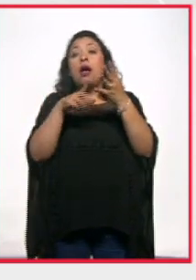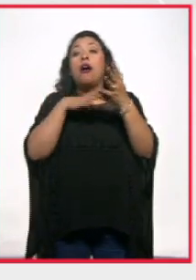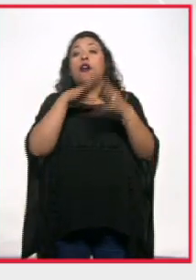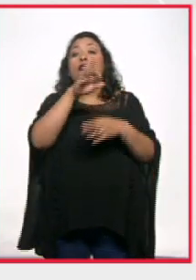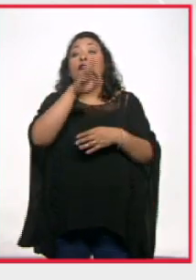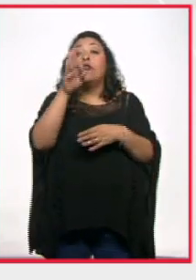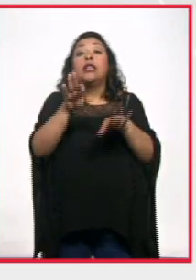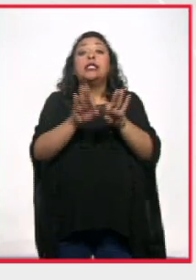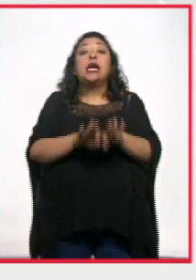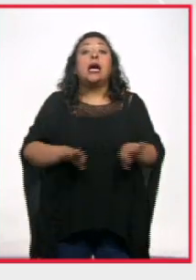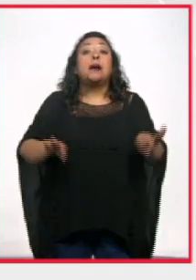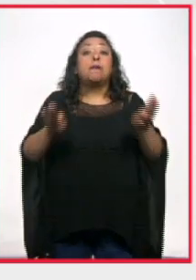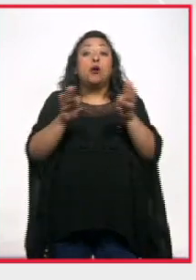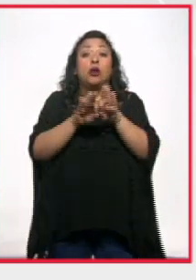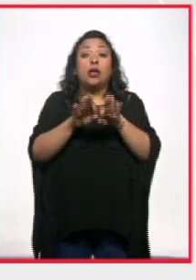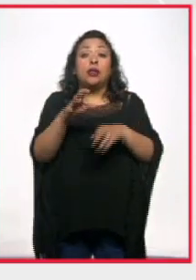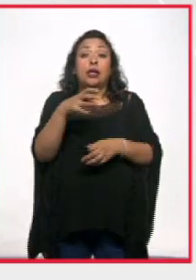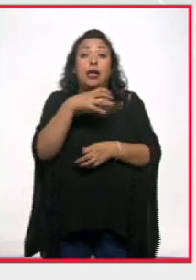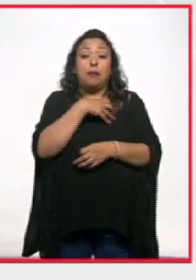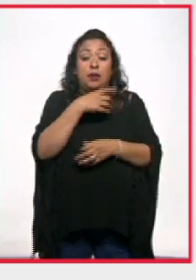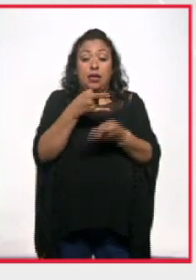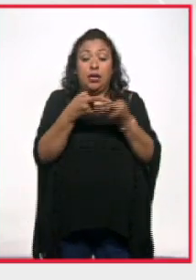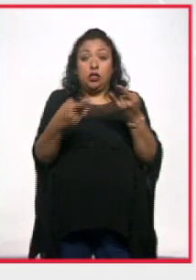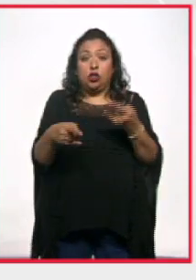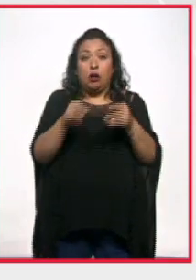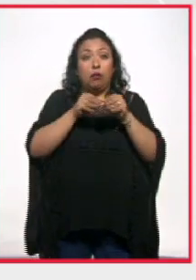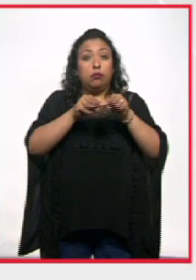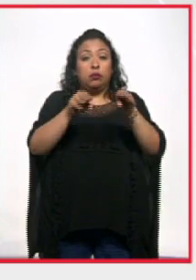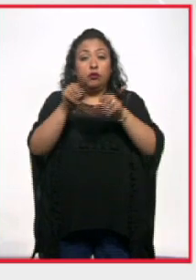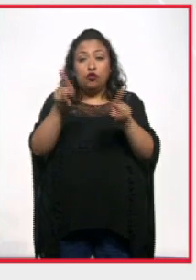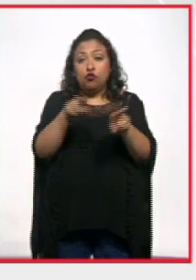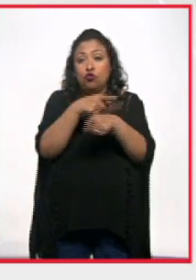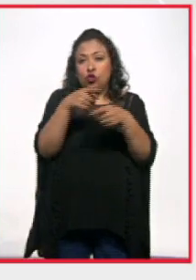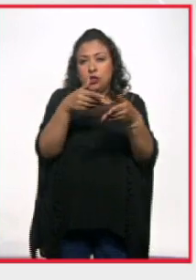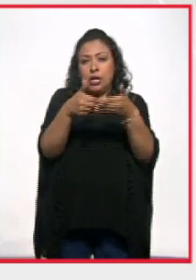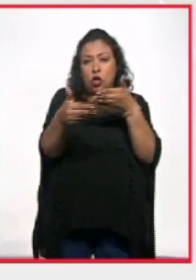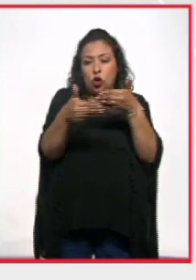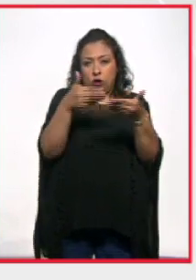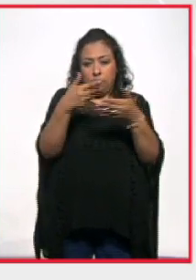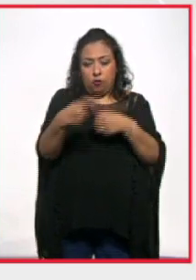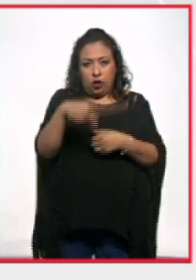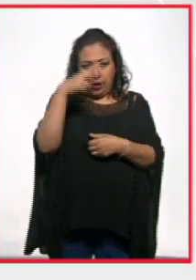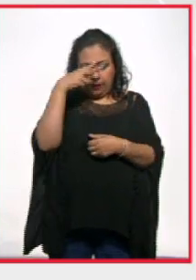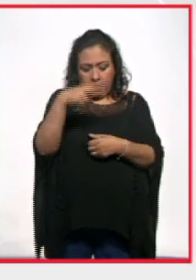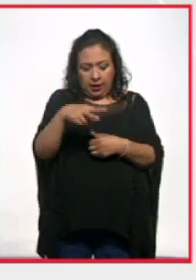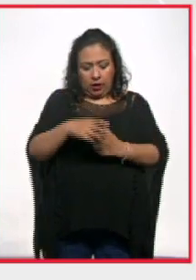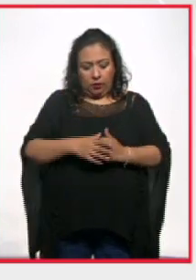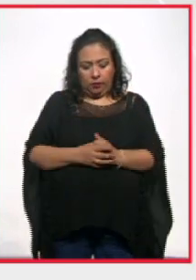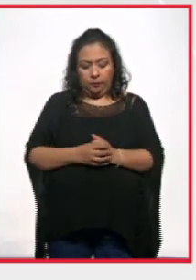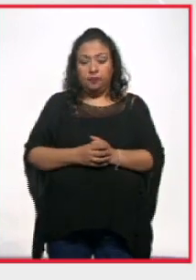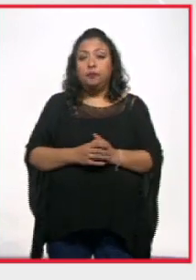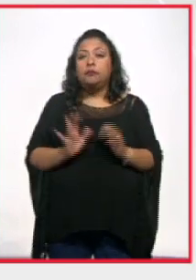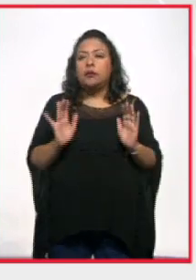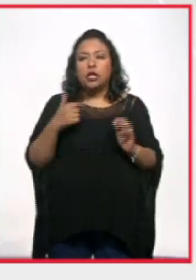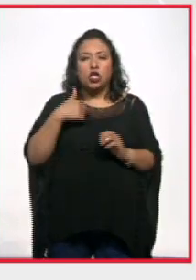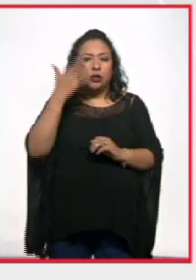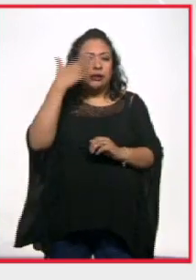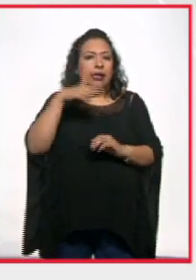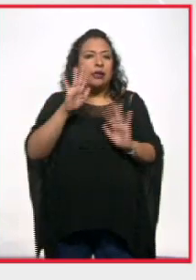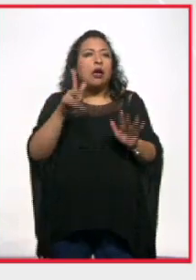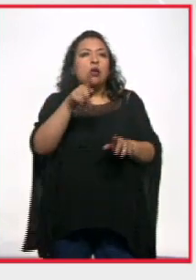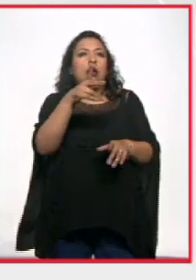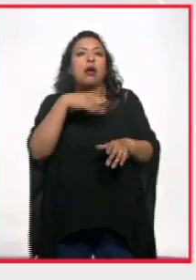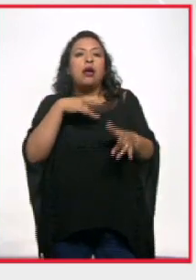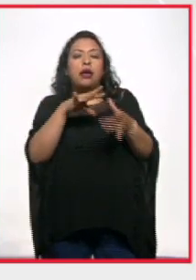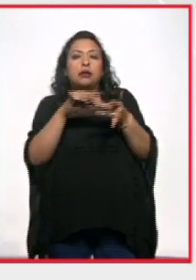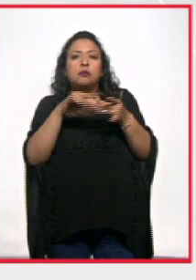efeméride importantísima, capital en la historia de la divulgación de la música contemporánea en México. Ya me lo sé, pero mejor dilo tú.